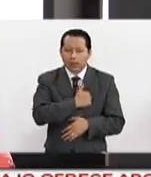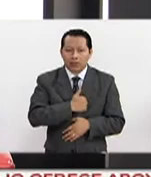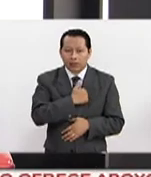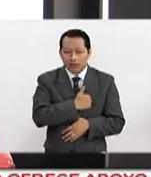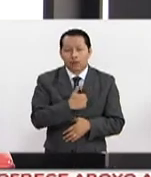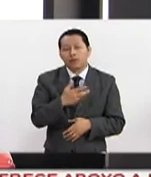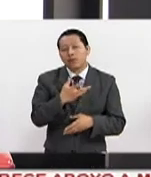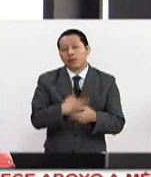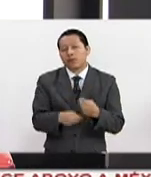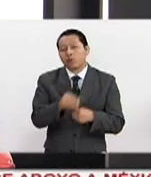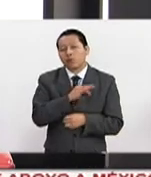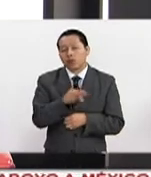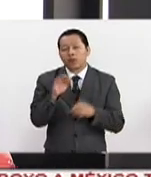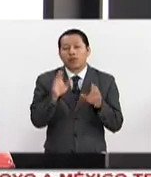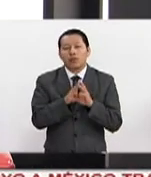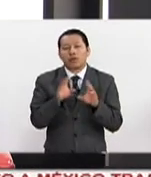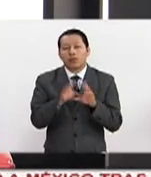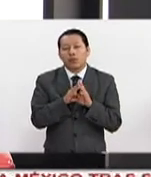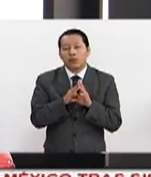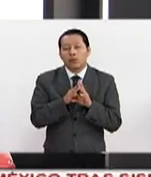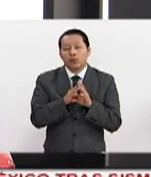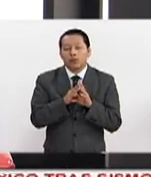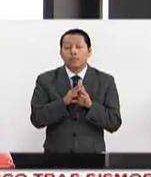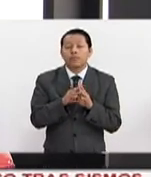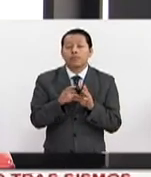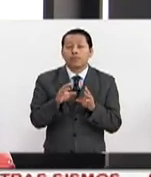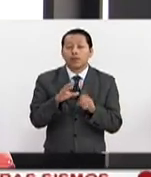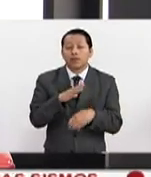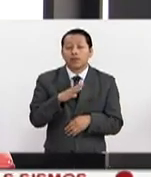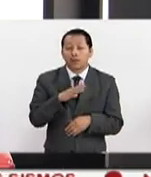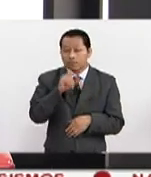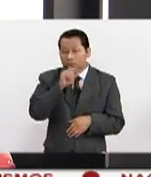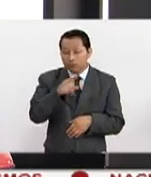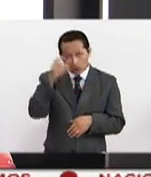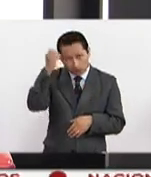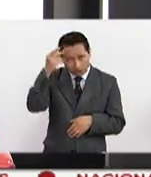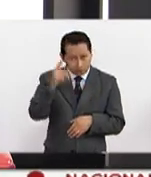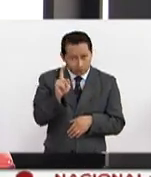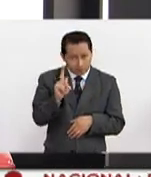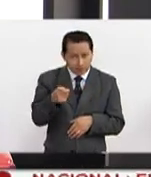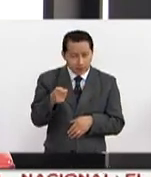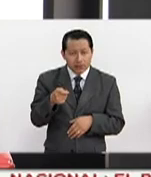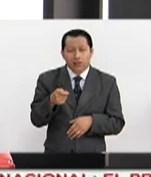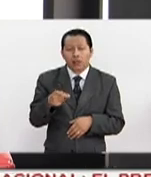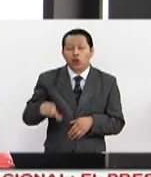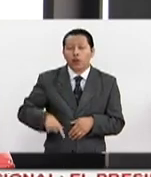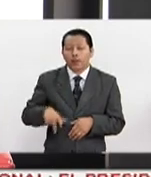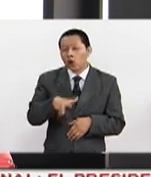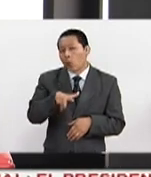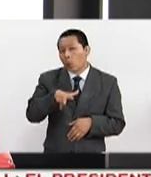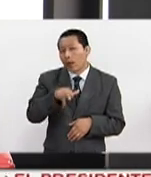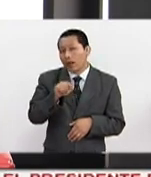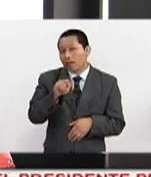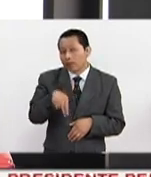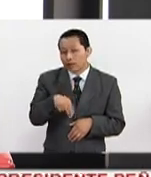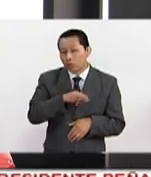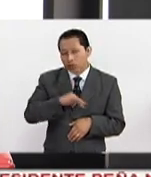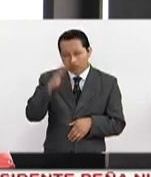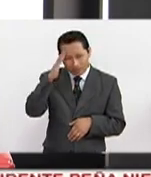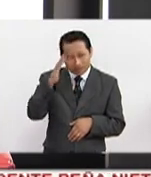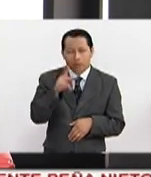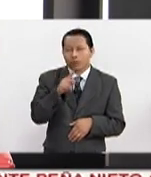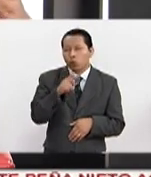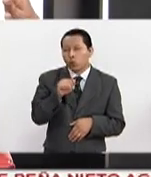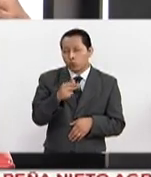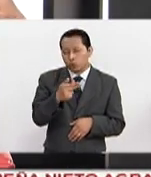Y por otro lado, yo creo que no hay que olvidar que el gobierno catalán, pues encabezado por